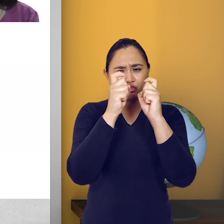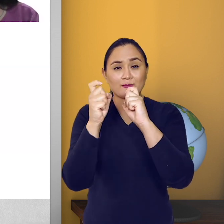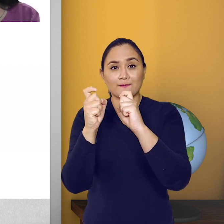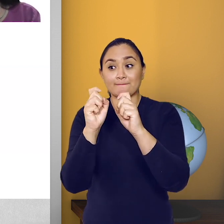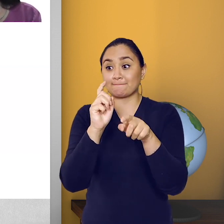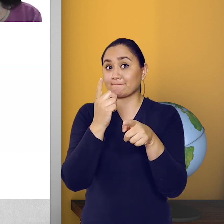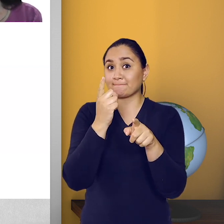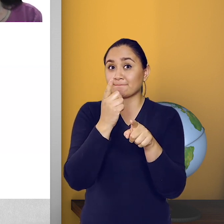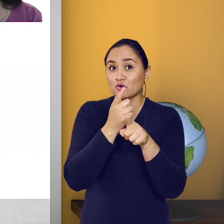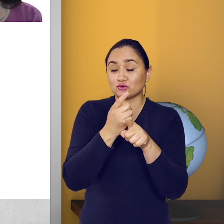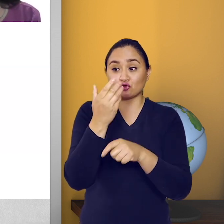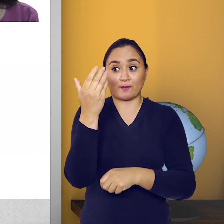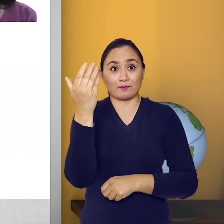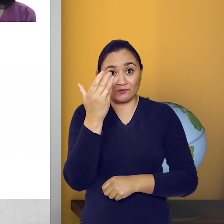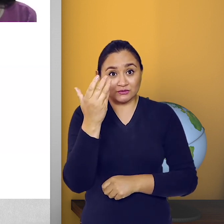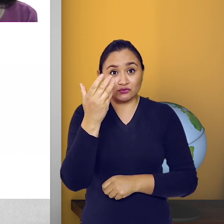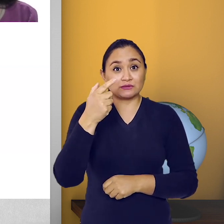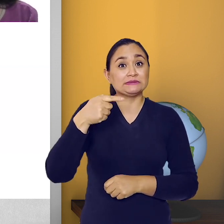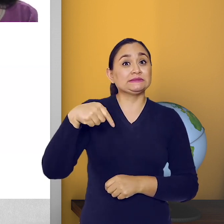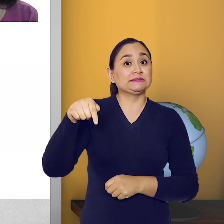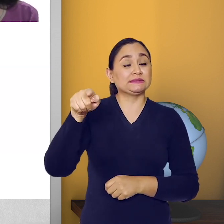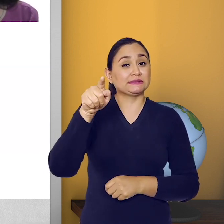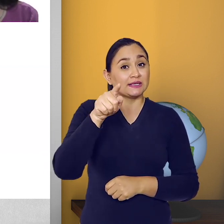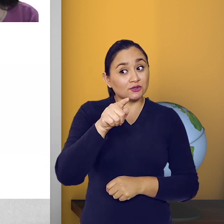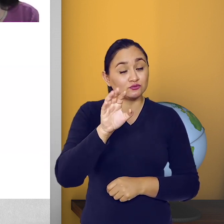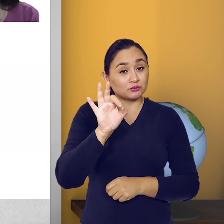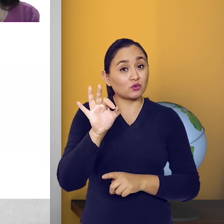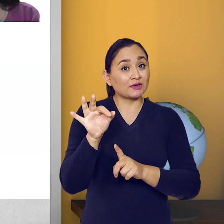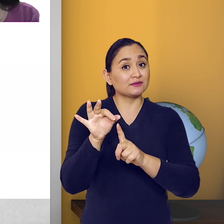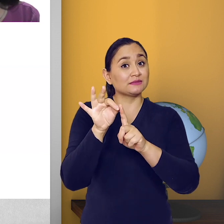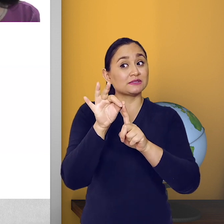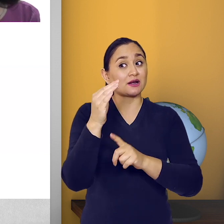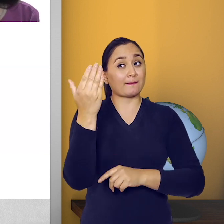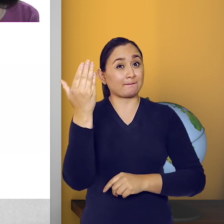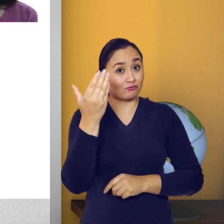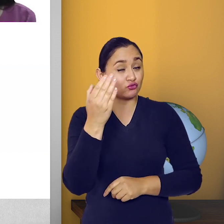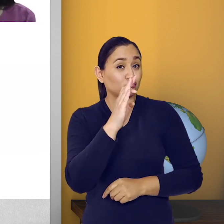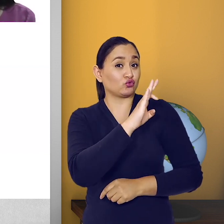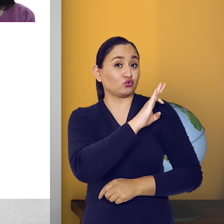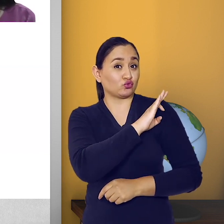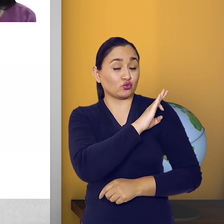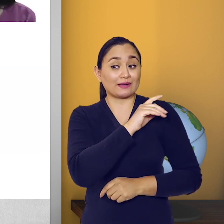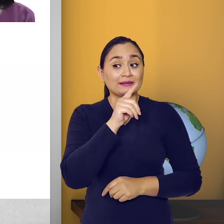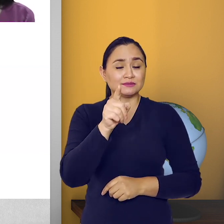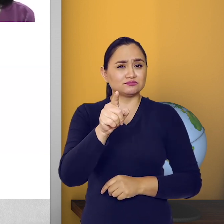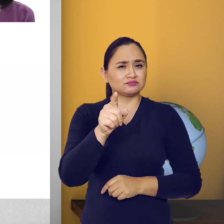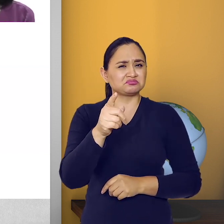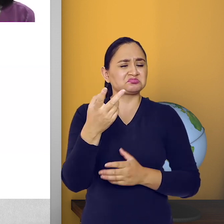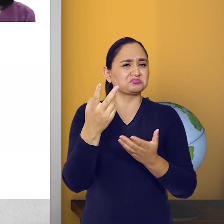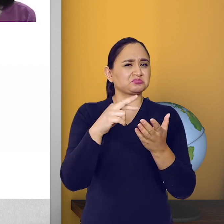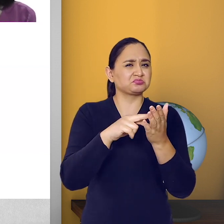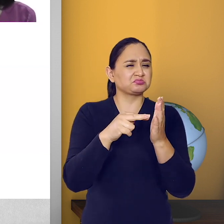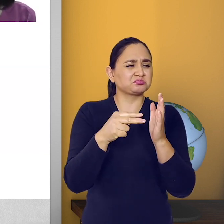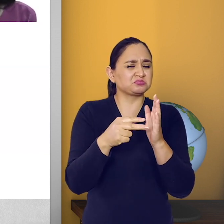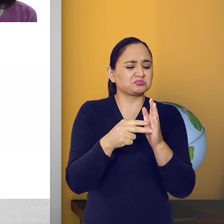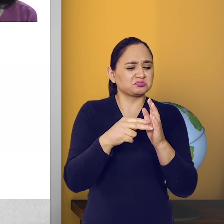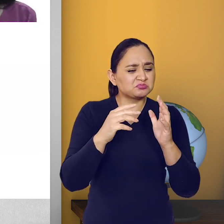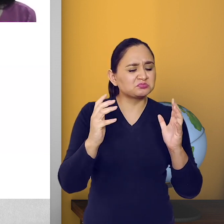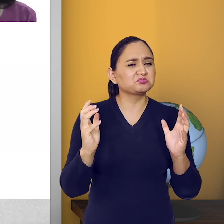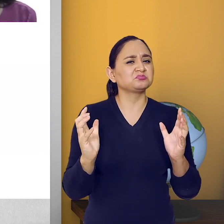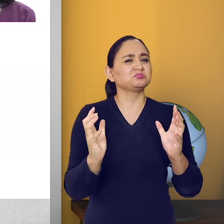los docentes de asignatura y de manera especial los docentes tutores deben innovar en lo